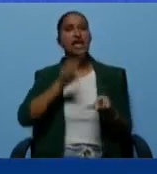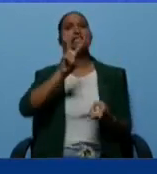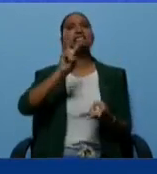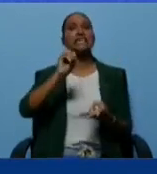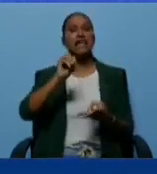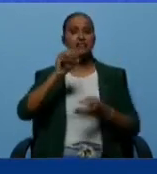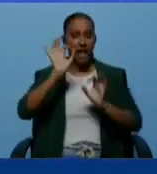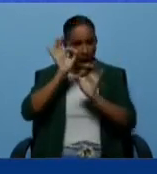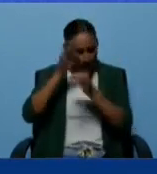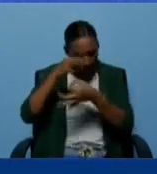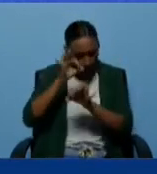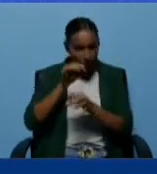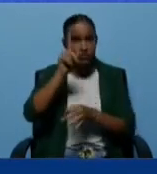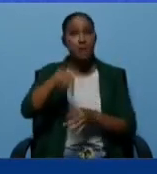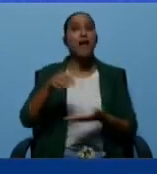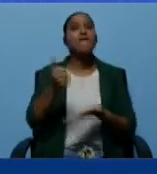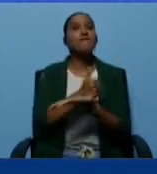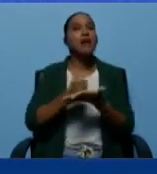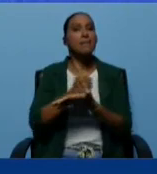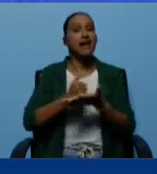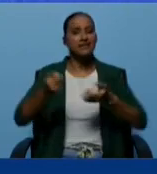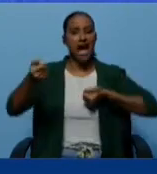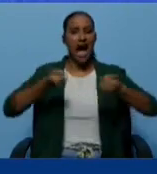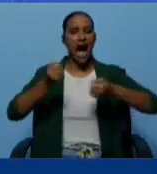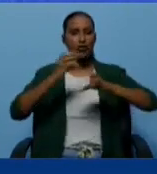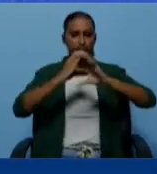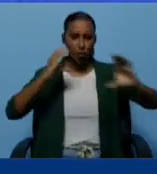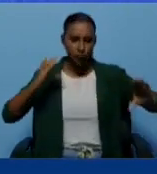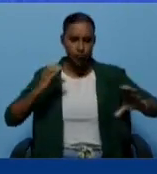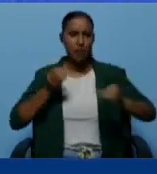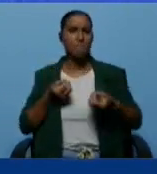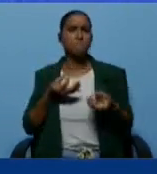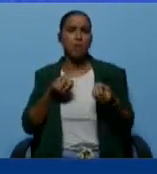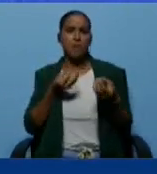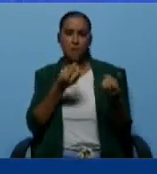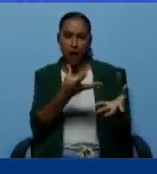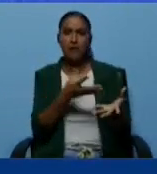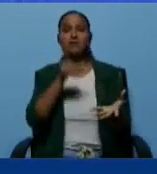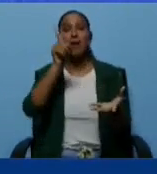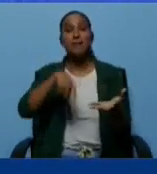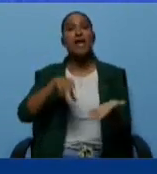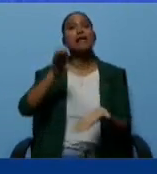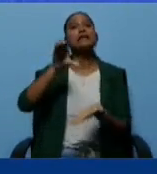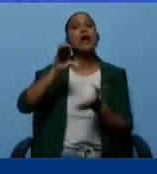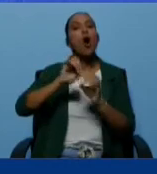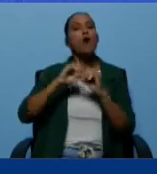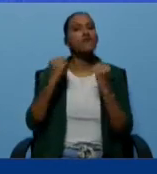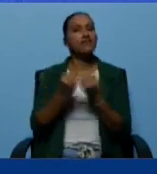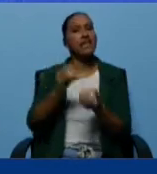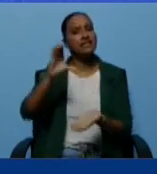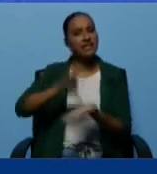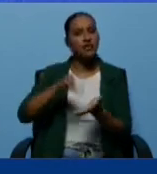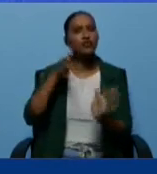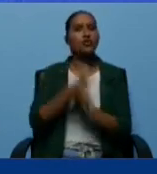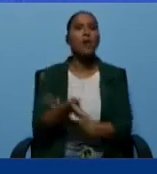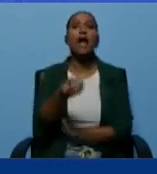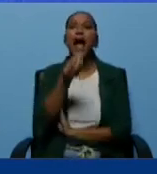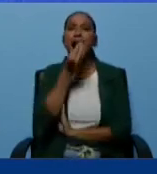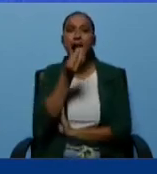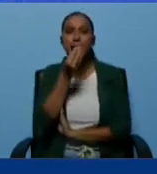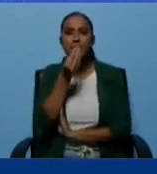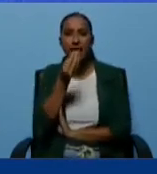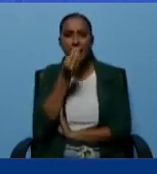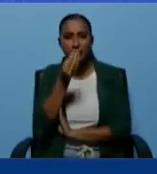una farmacia móvil. Fueron atacados también 6 centros de almacenamiento de alimentos, 10 sedes